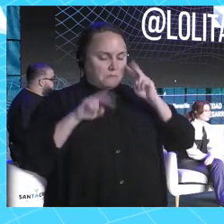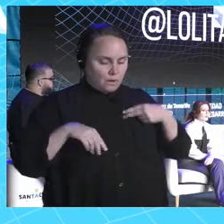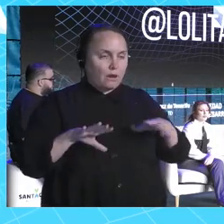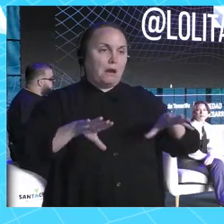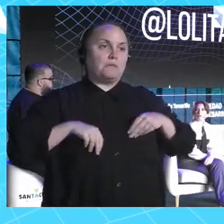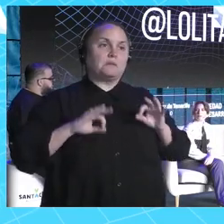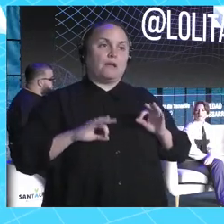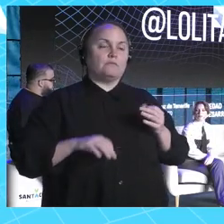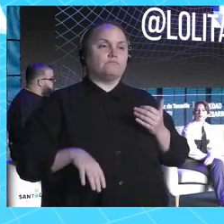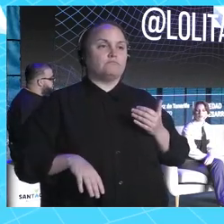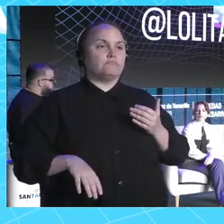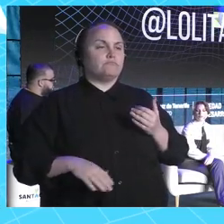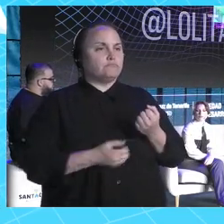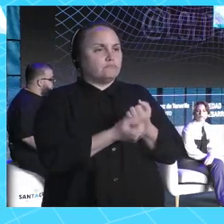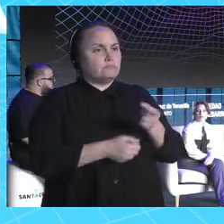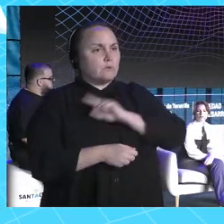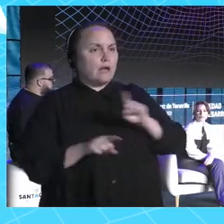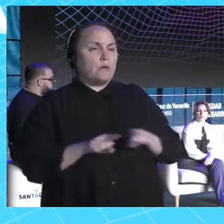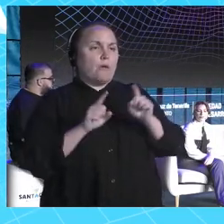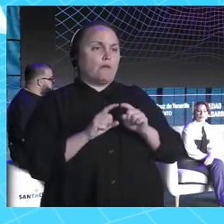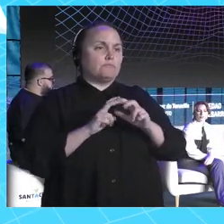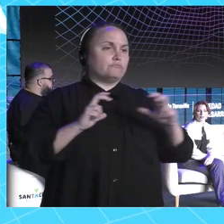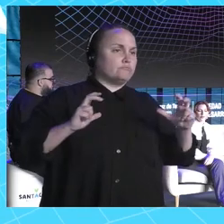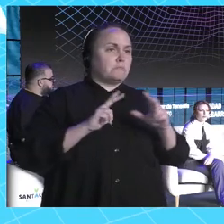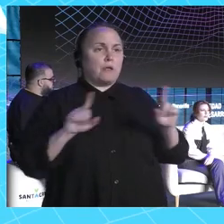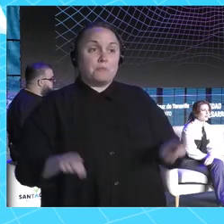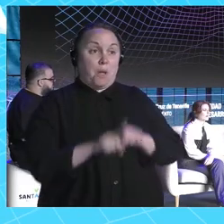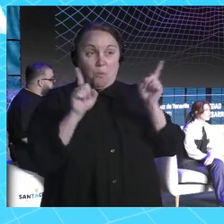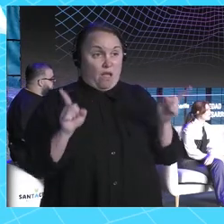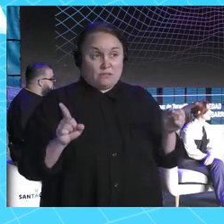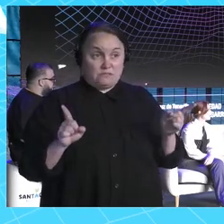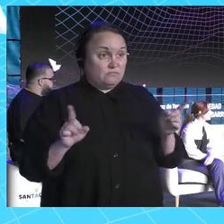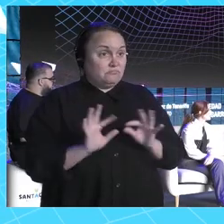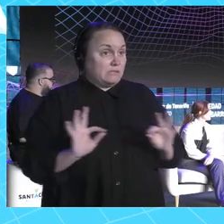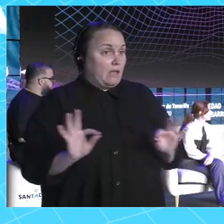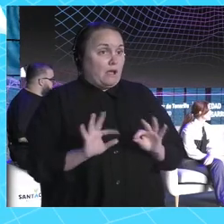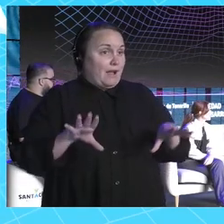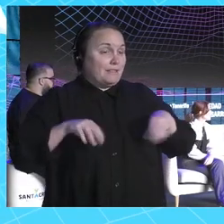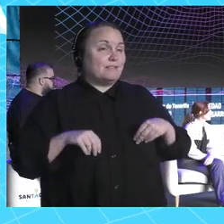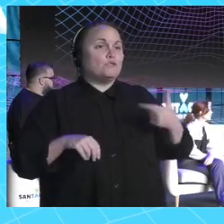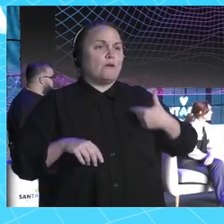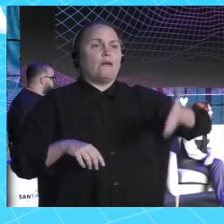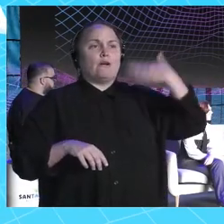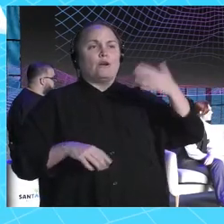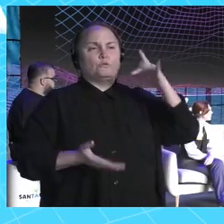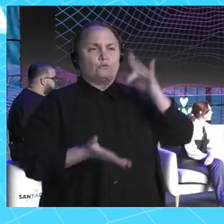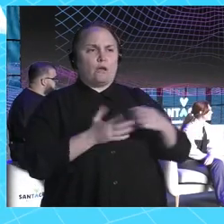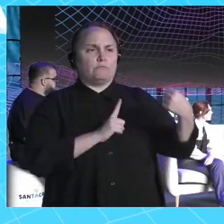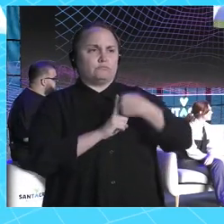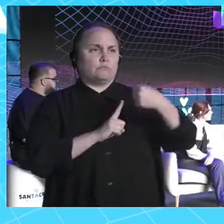a que se quieran independientemente de la talla que tengan yo sufrí Bullying y bueno es una historia muy larga pero